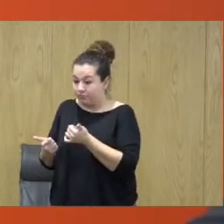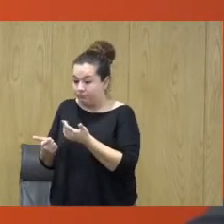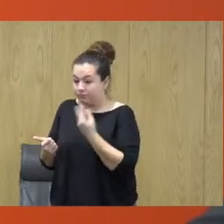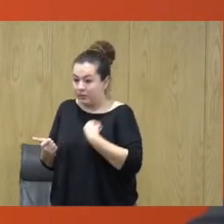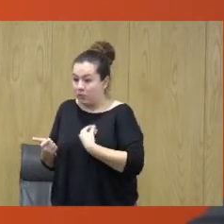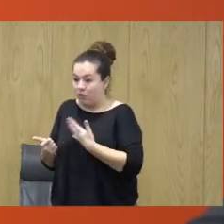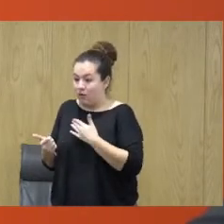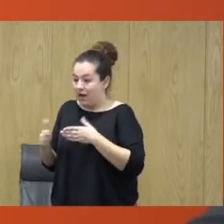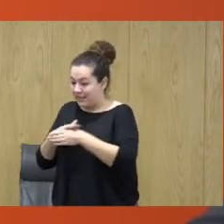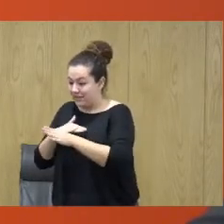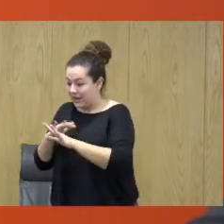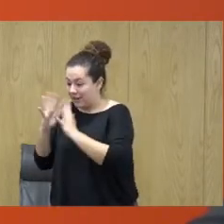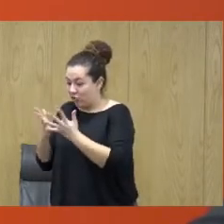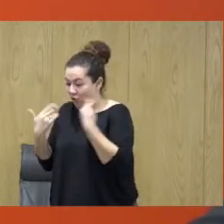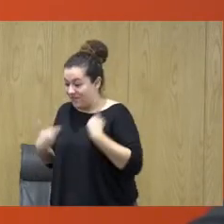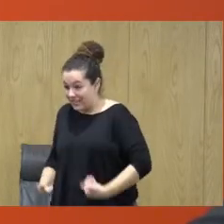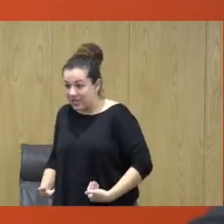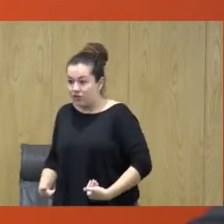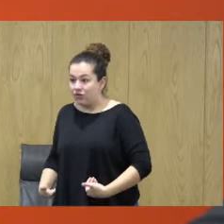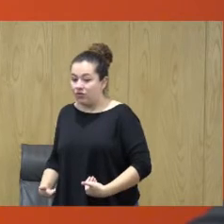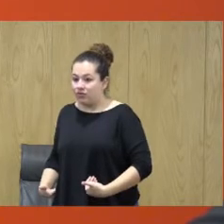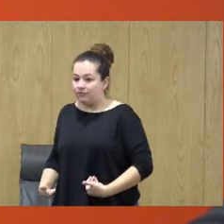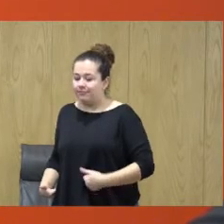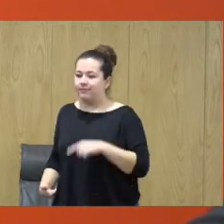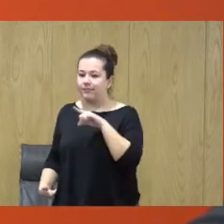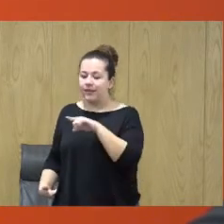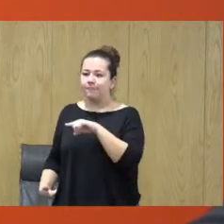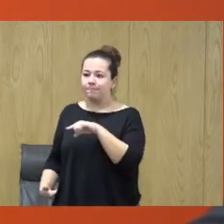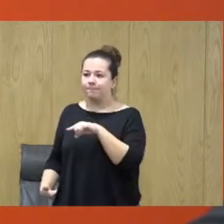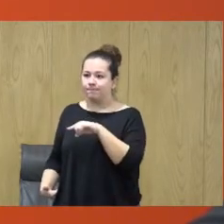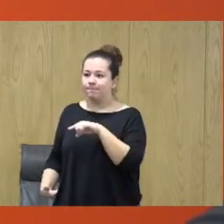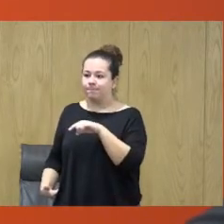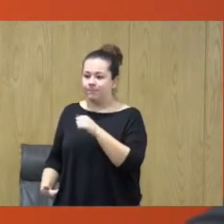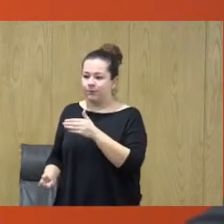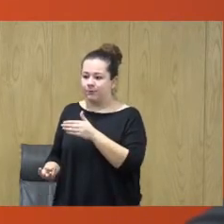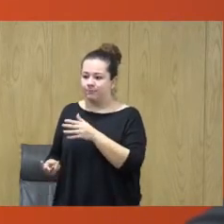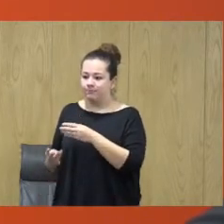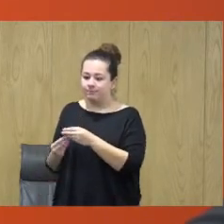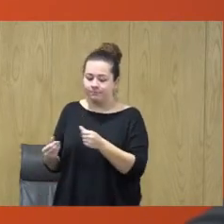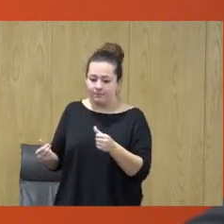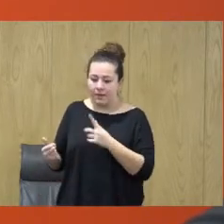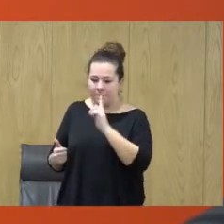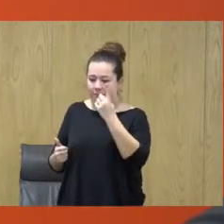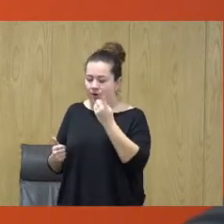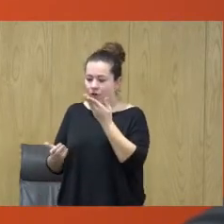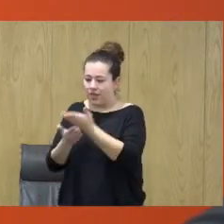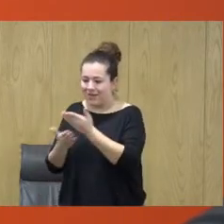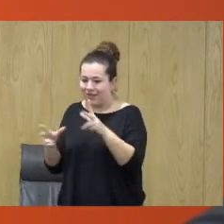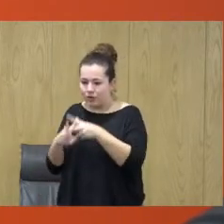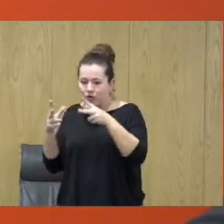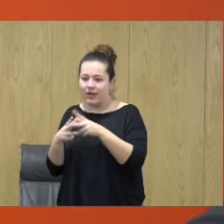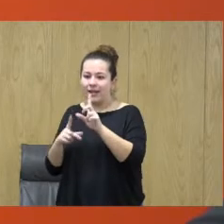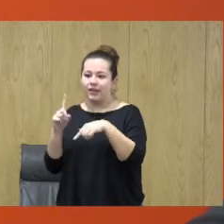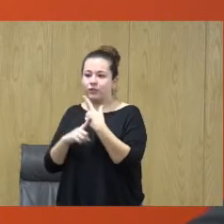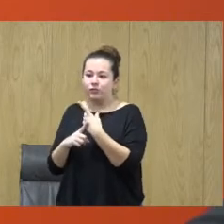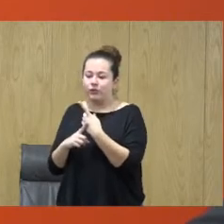partió de la accesibilidad al entorno físico, ahí se fraguó, ahí hubo las primeras demandas sociales, que después con el